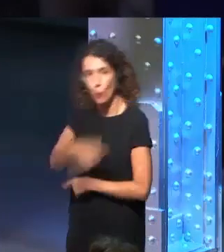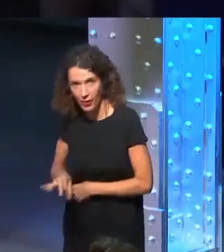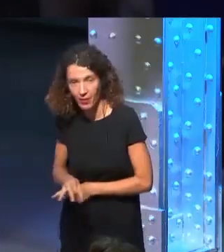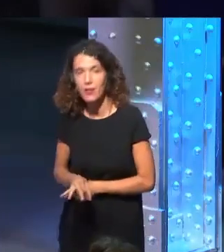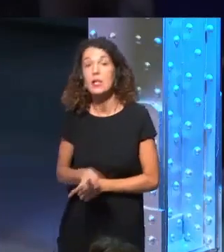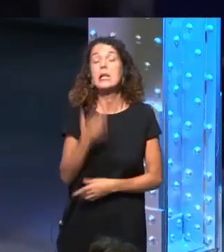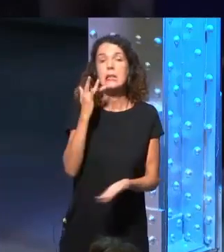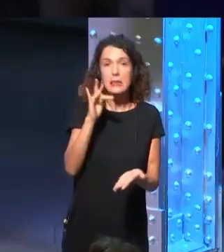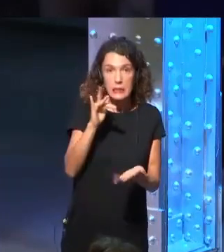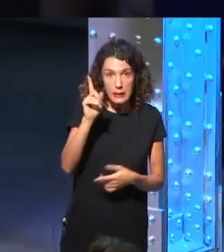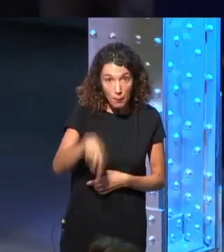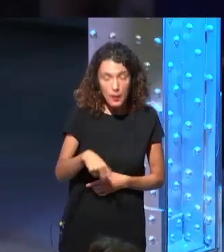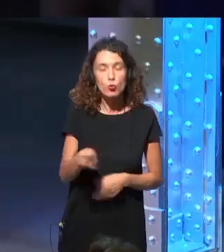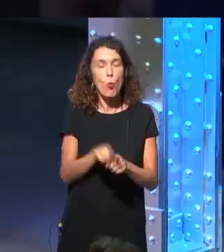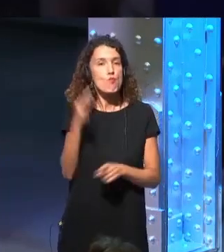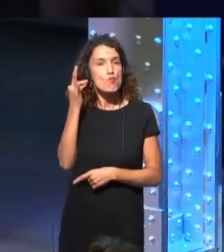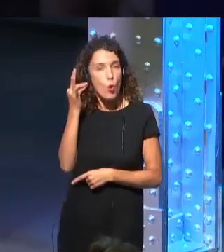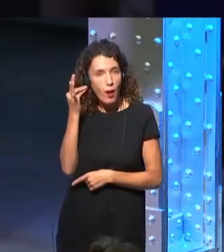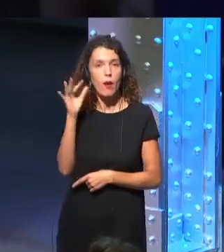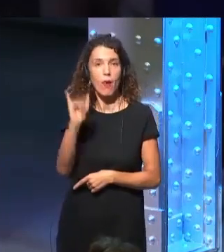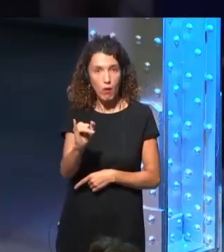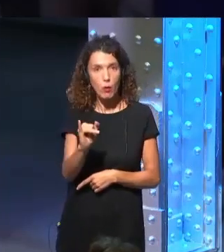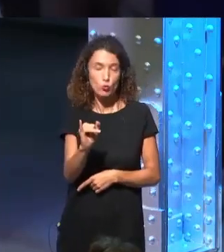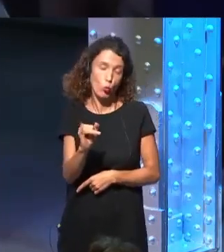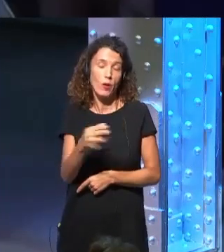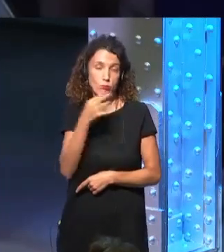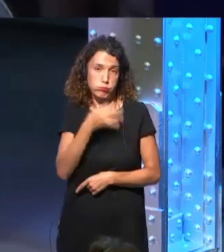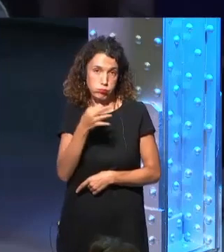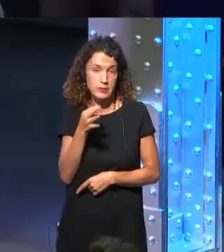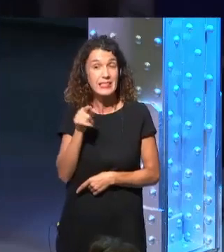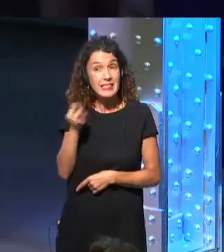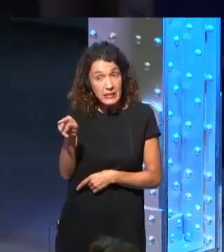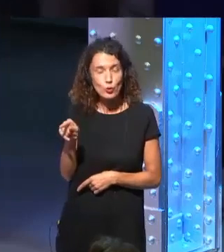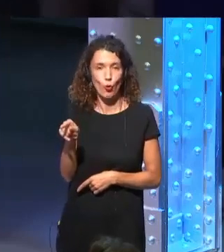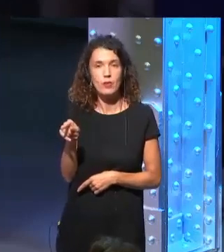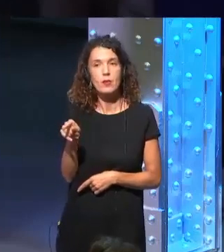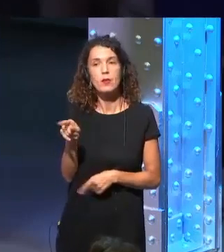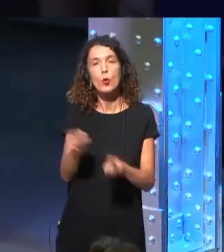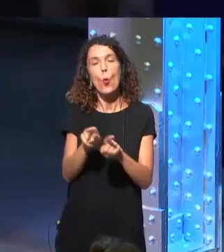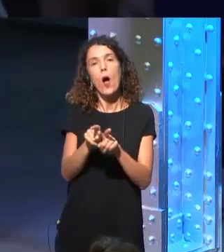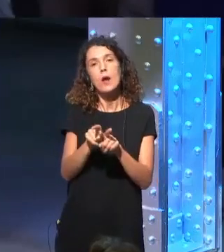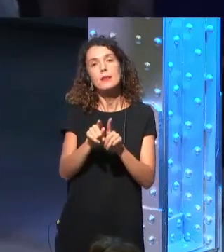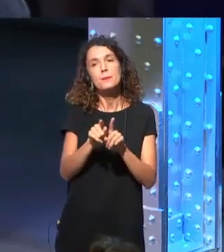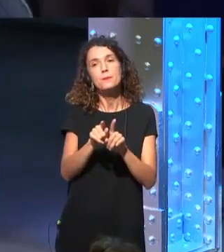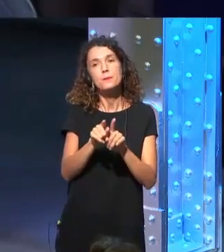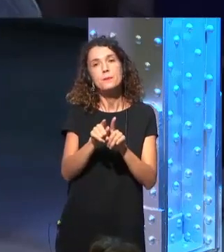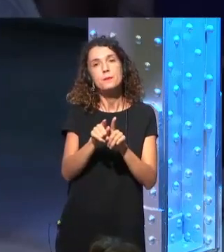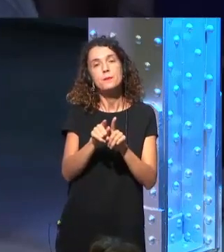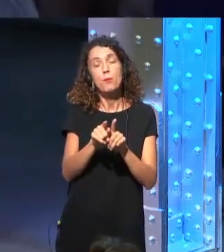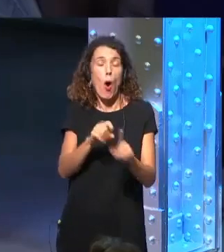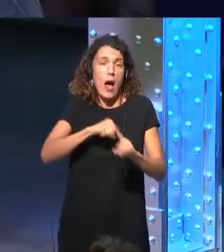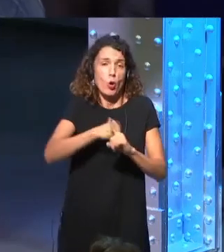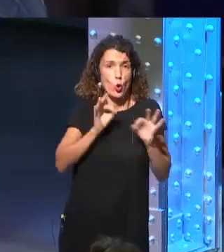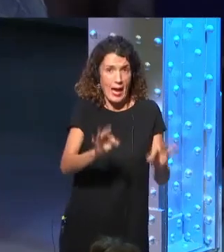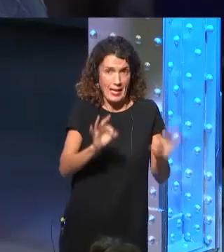simplemente el hecho de que eres una mujer y eres la que lo está diciendo. Y eso encaja muy bien con la naturaleza del acoso propiamente dicho.